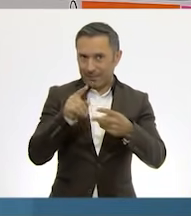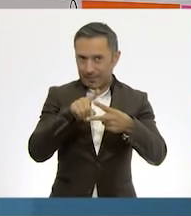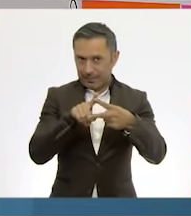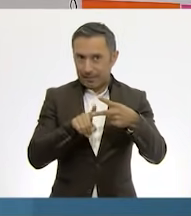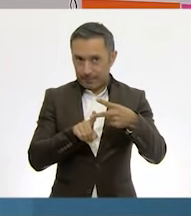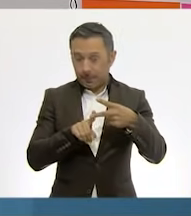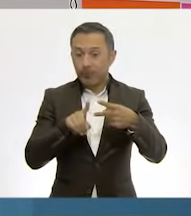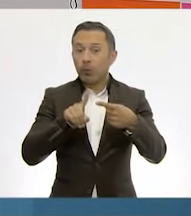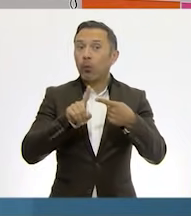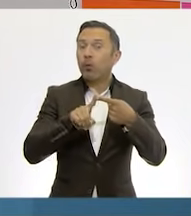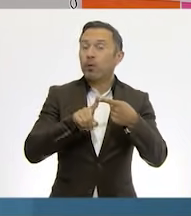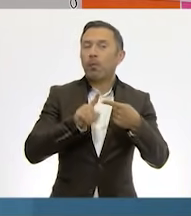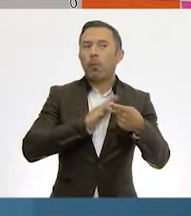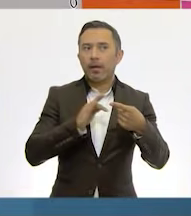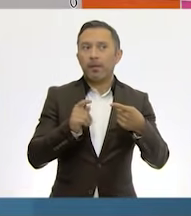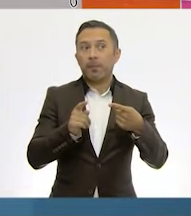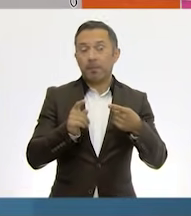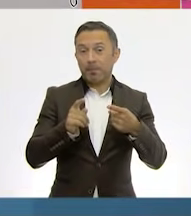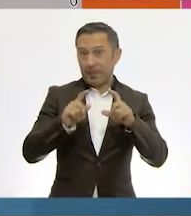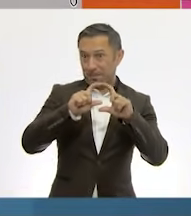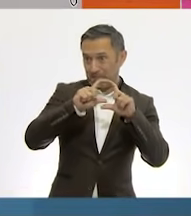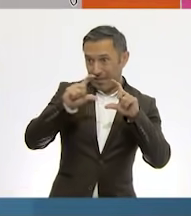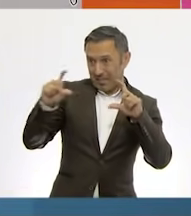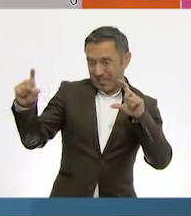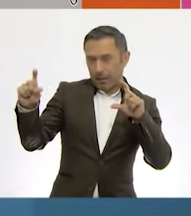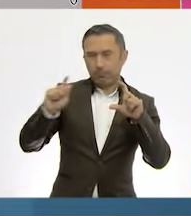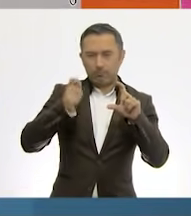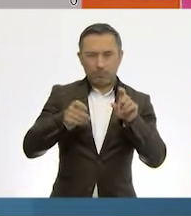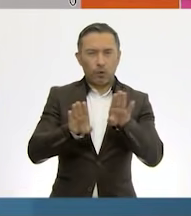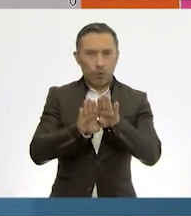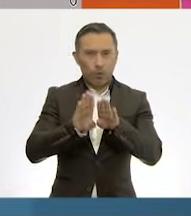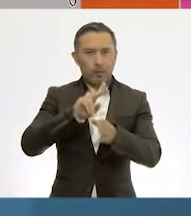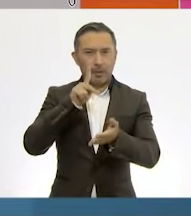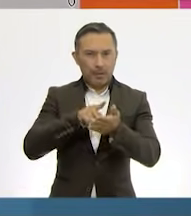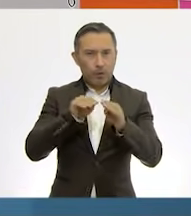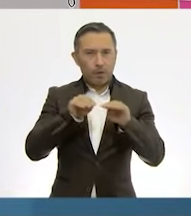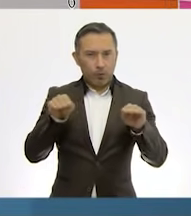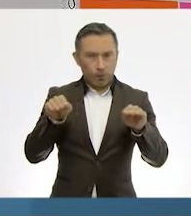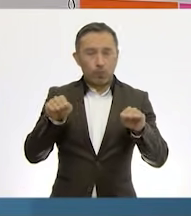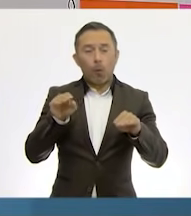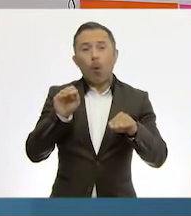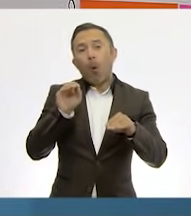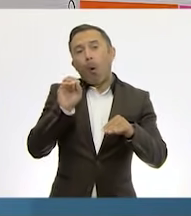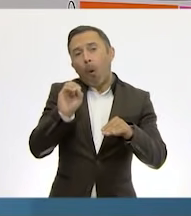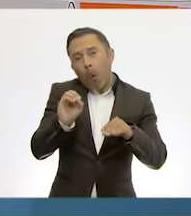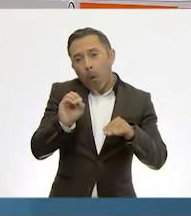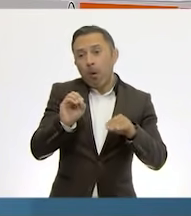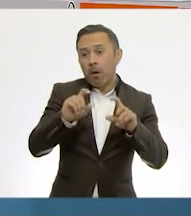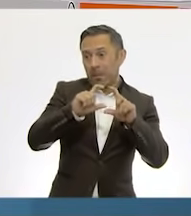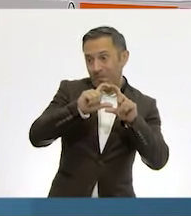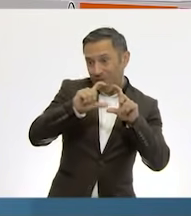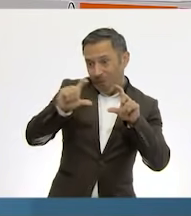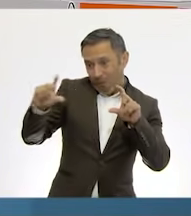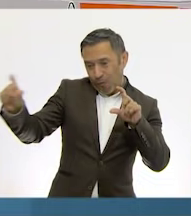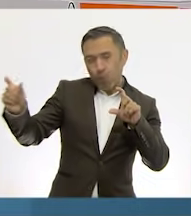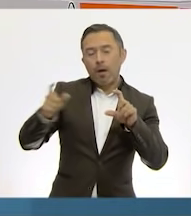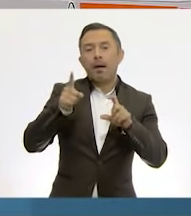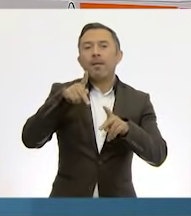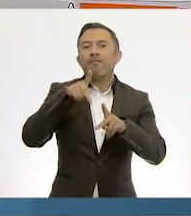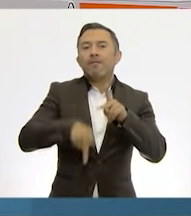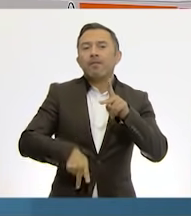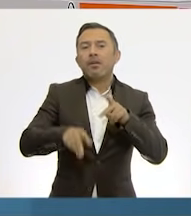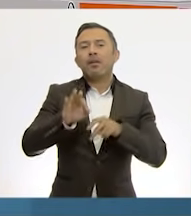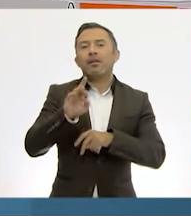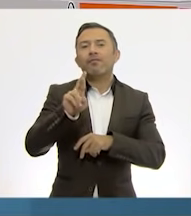avance en kilómetros dentro de la pista y también como una fracción del recorrido total de la pista. Por